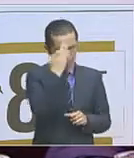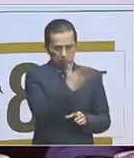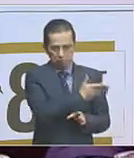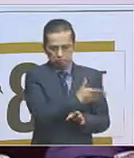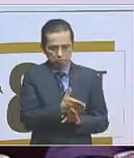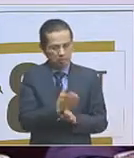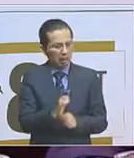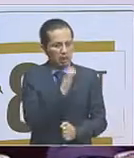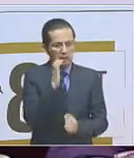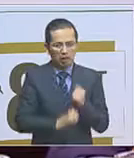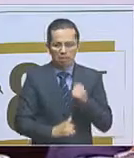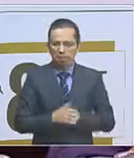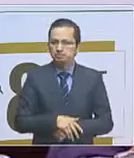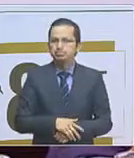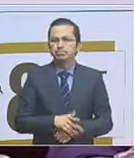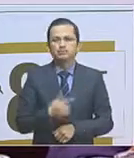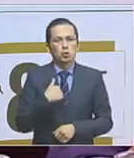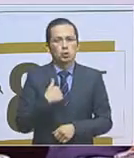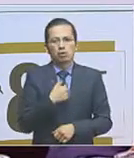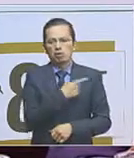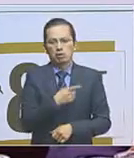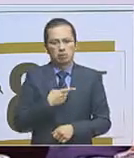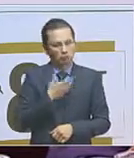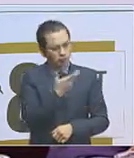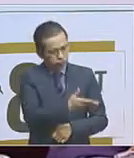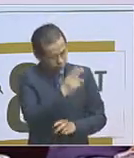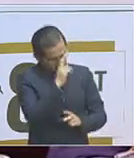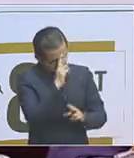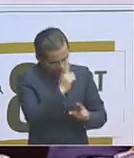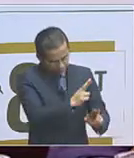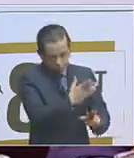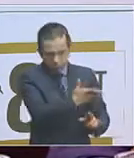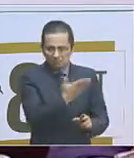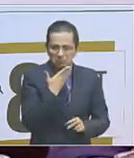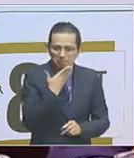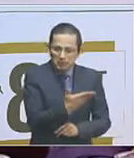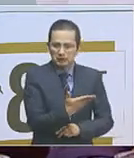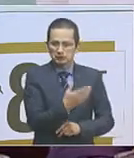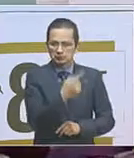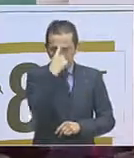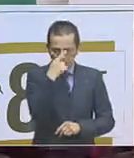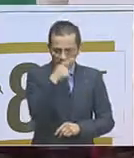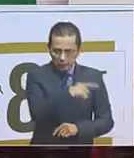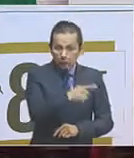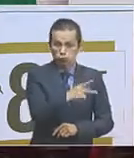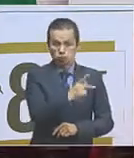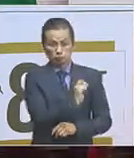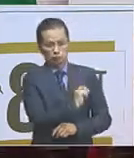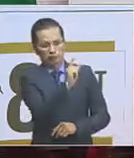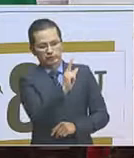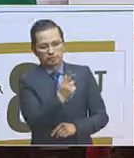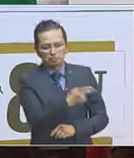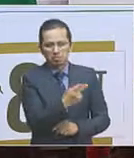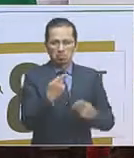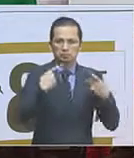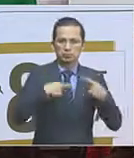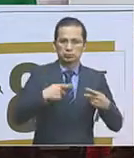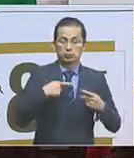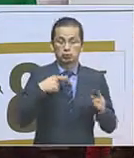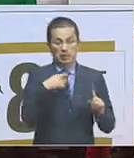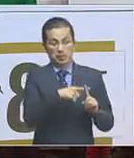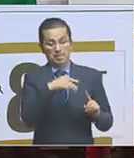reconocimiento público personal institucional y profesional al destacado desempeño del